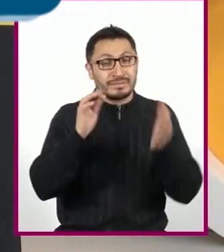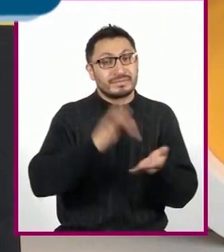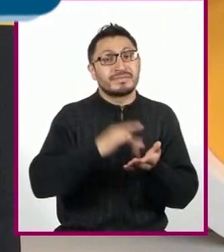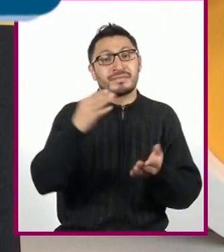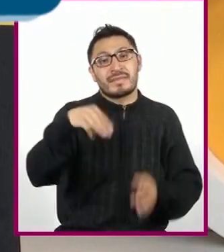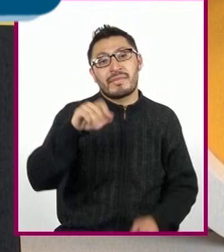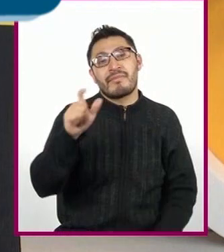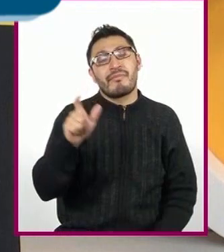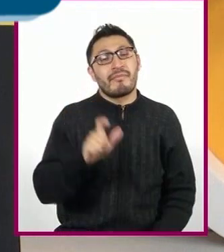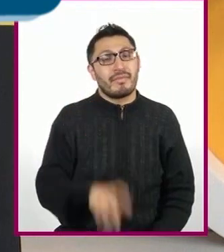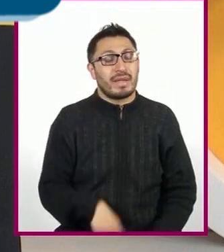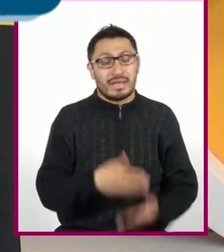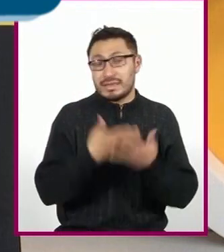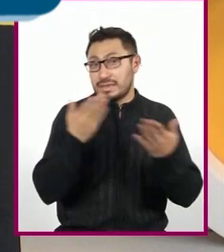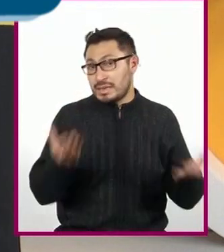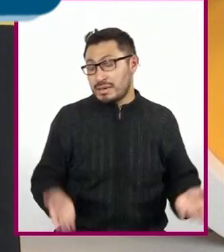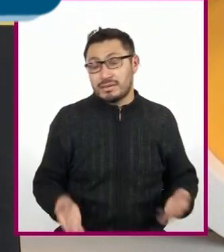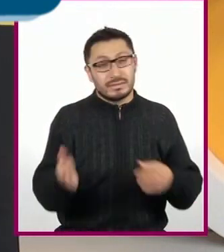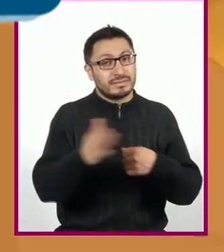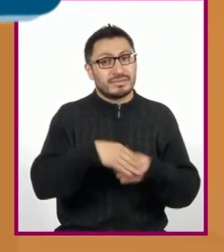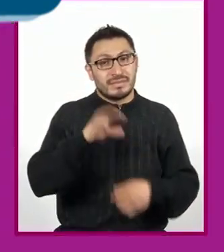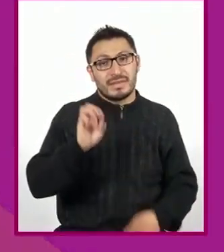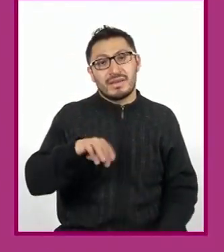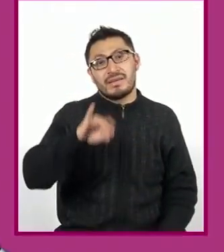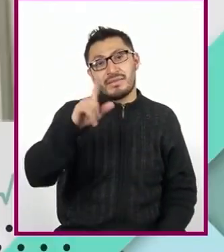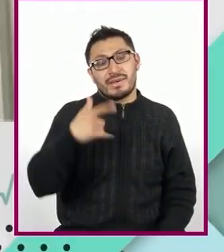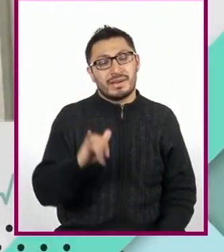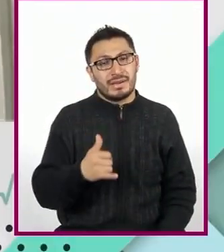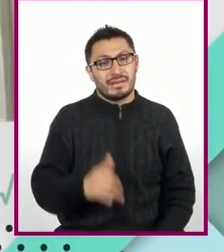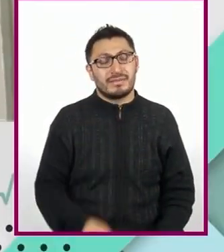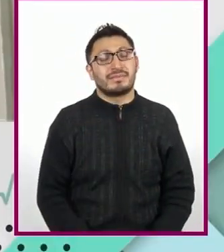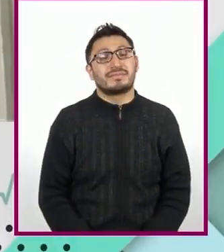Gracias, Max. Ahora sigue Emily.